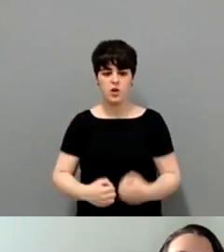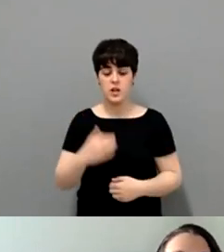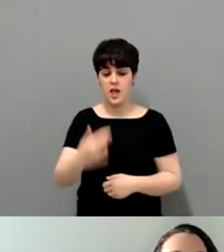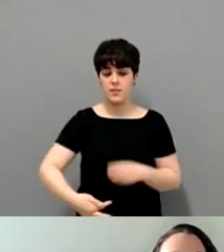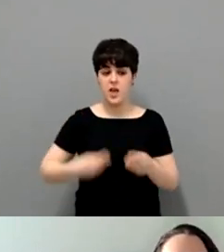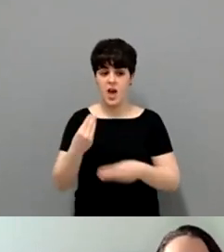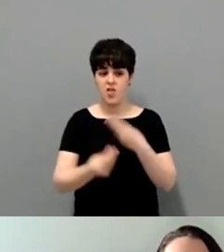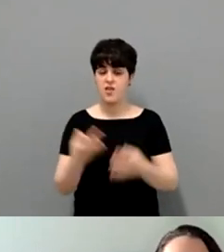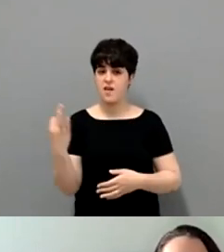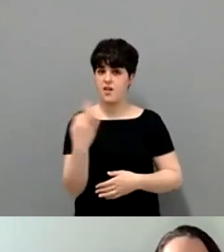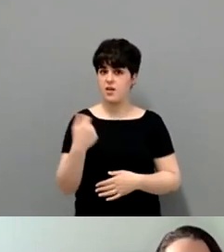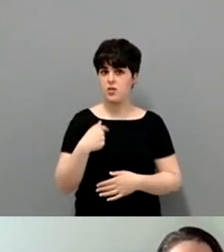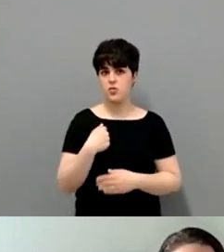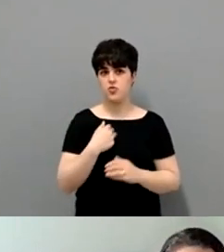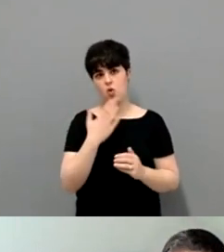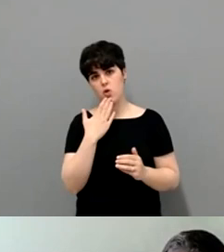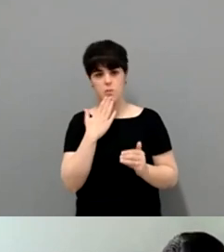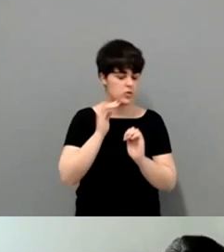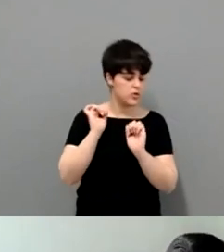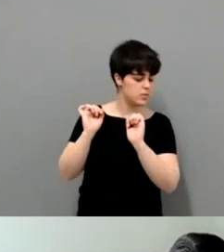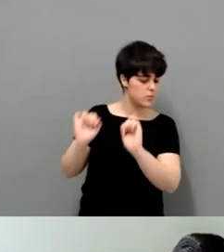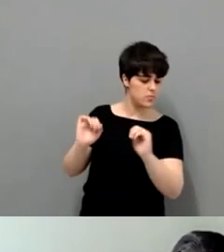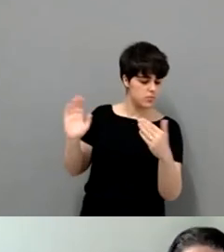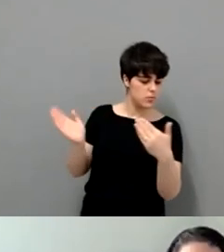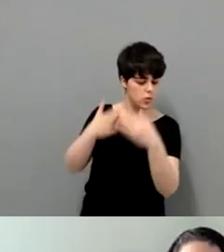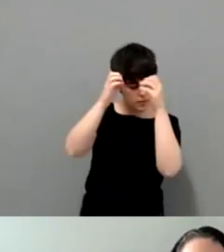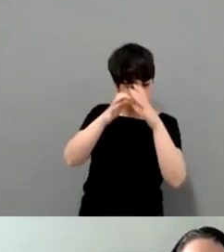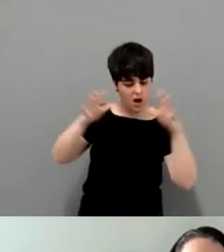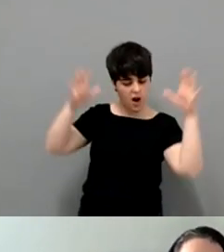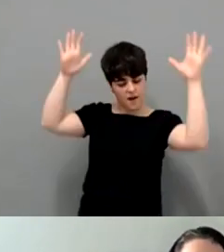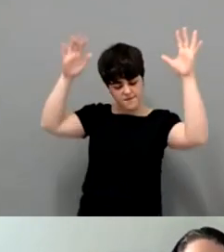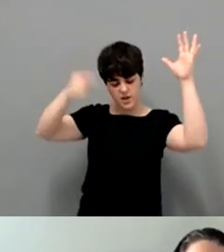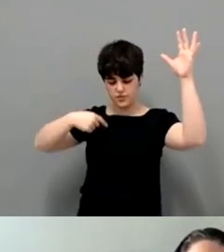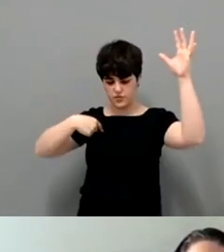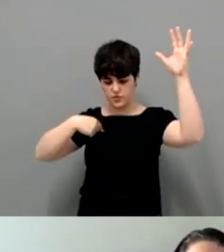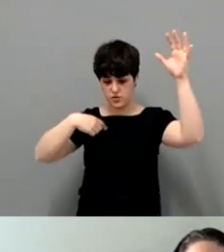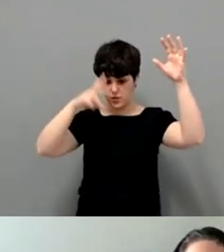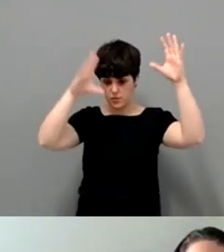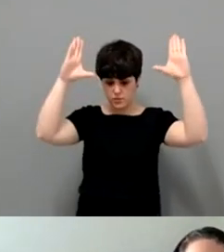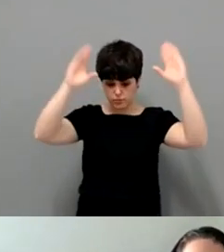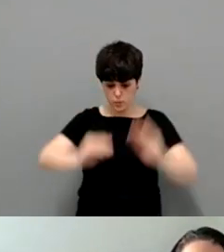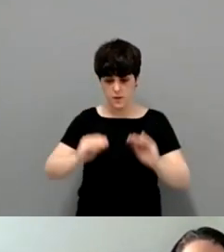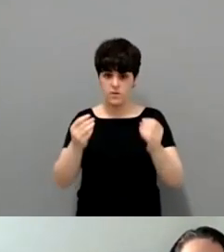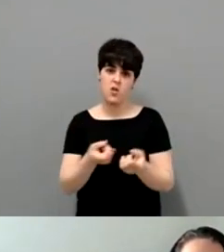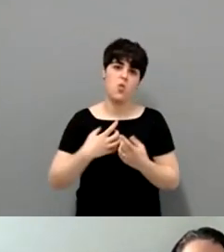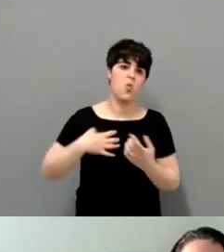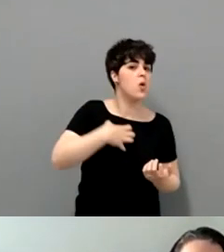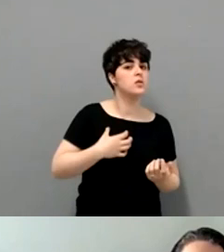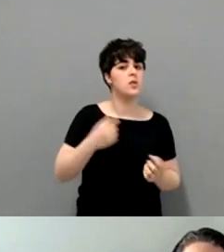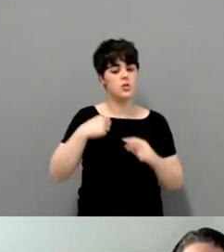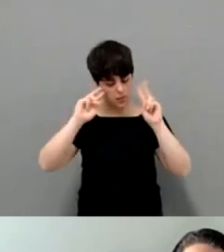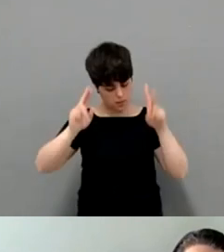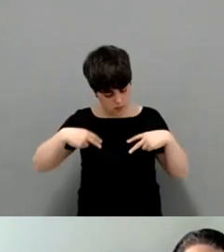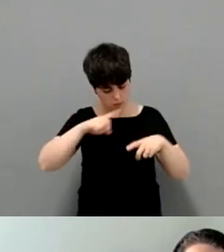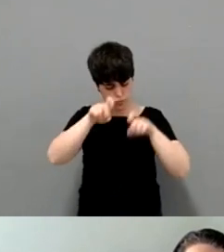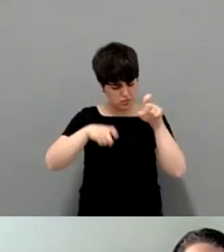que yo me encerrara en un mundo irreal del cual me costó salir. Empecé a preguntarme por